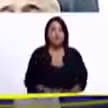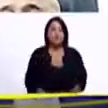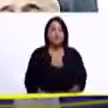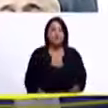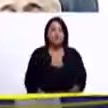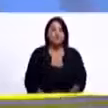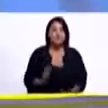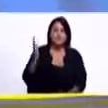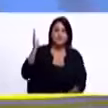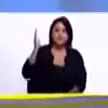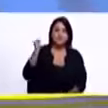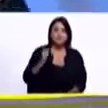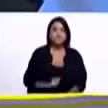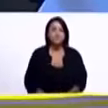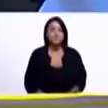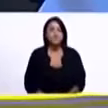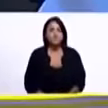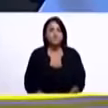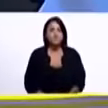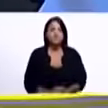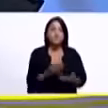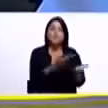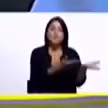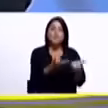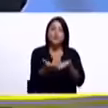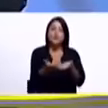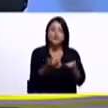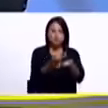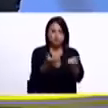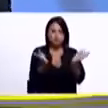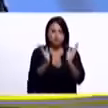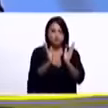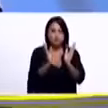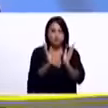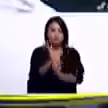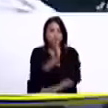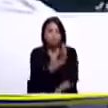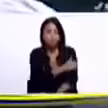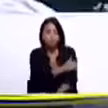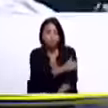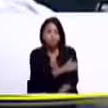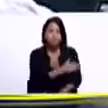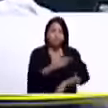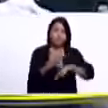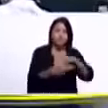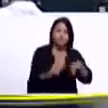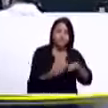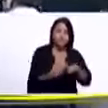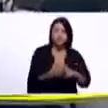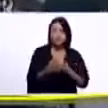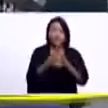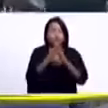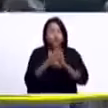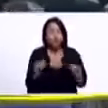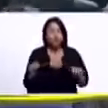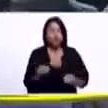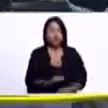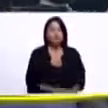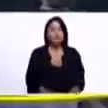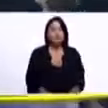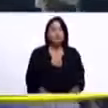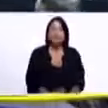Henry Rangel, bienvenidos todos, de la derecha, de la izquierda, del centro,